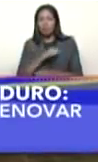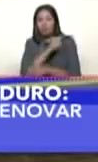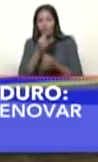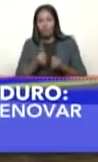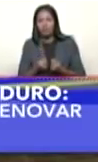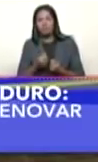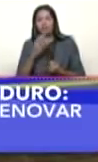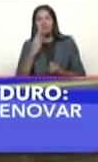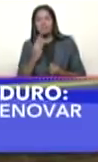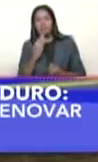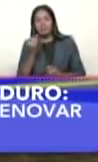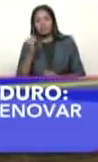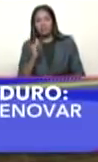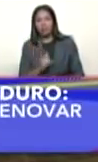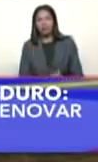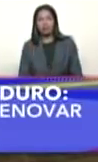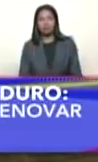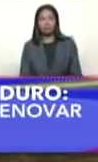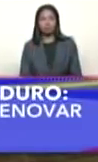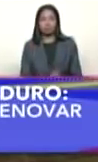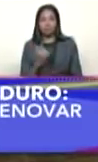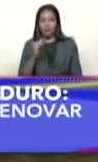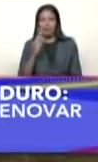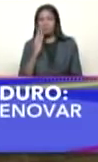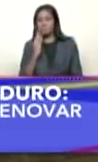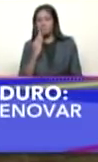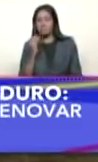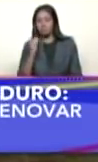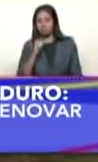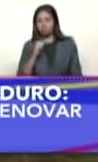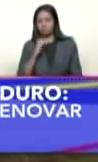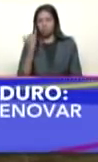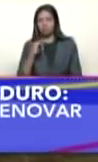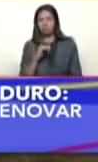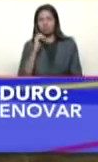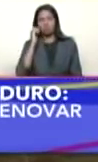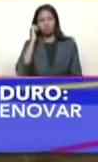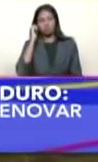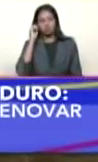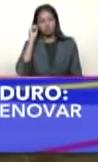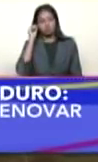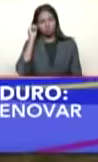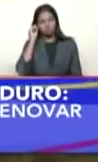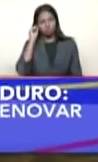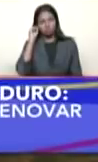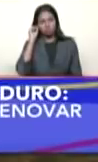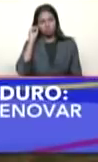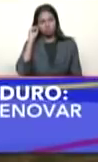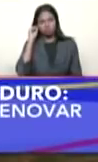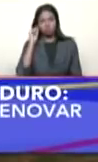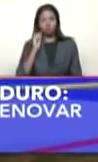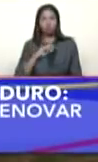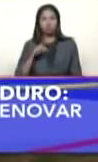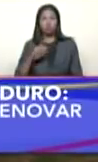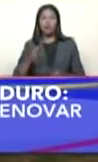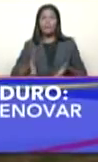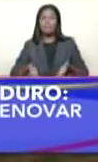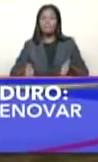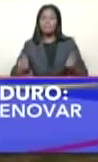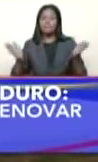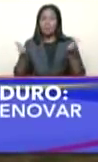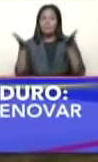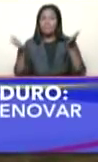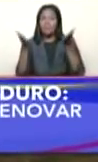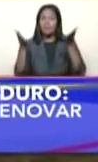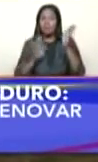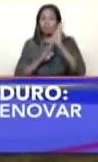tenemos. Tenemos el poder y la experiencia. Y ya hemos avanzado desde que yo creé el Ministerio de Pesca hace 3 años.